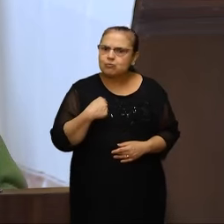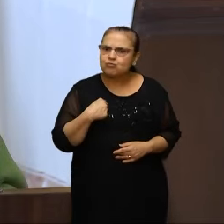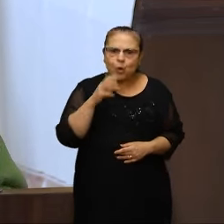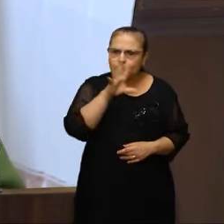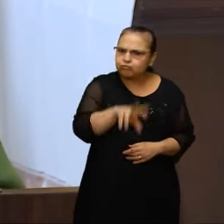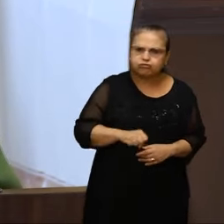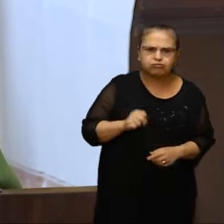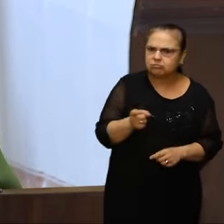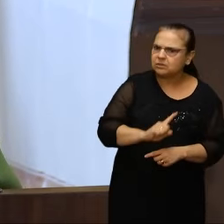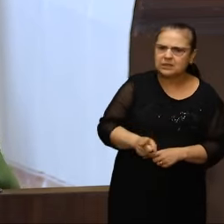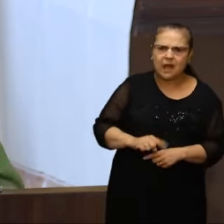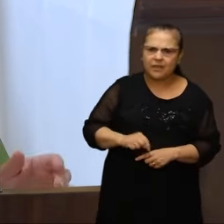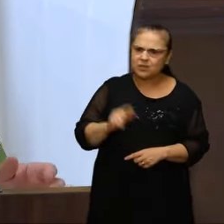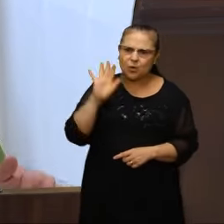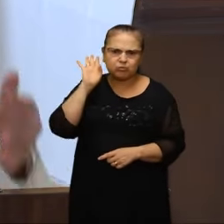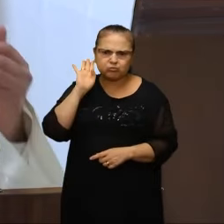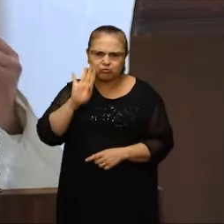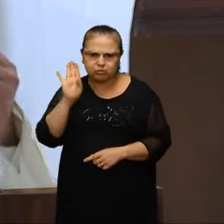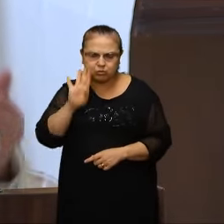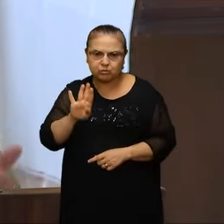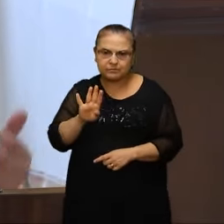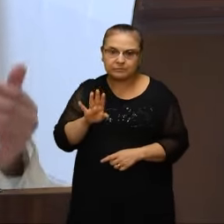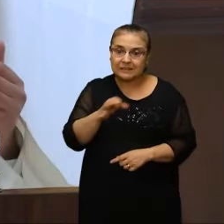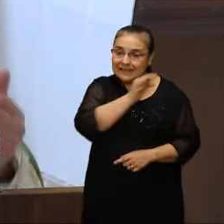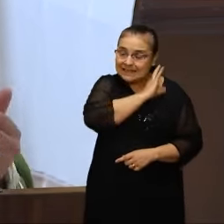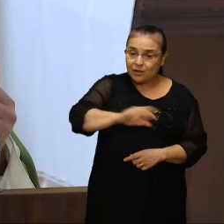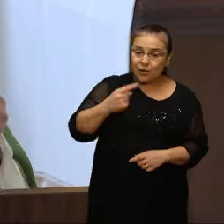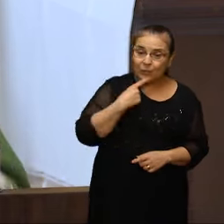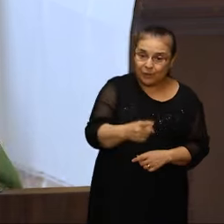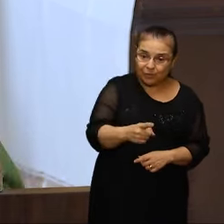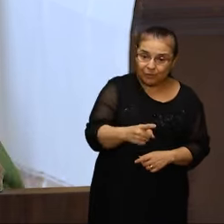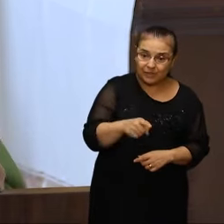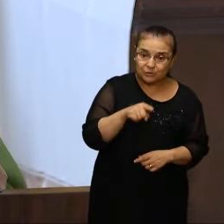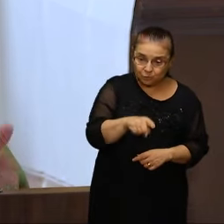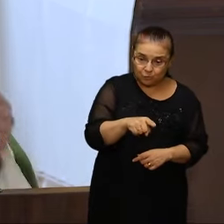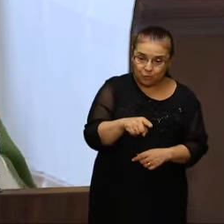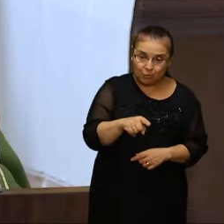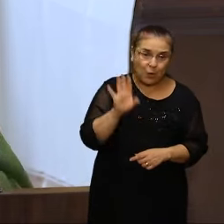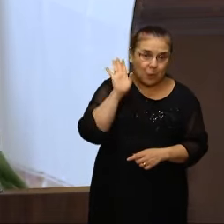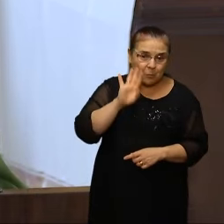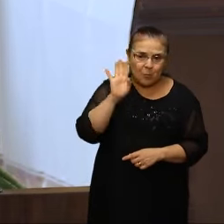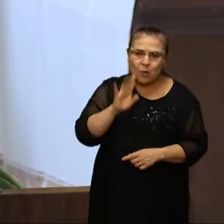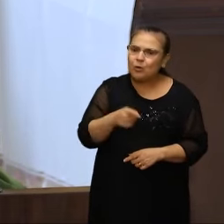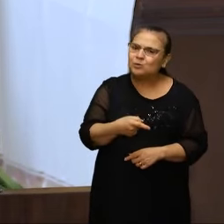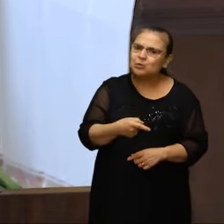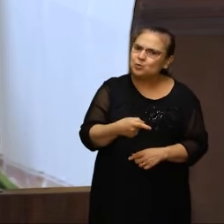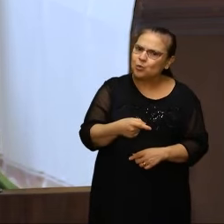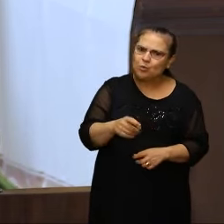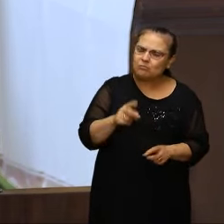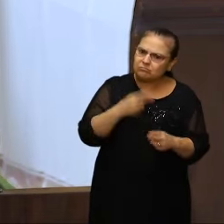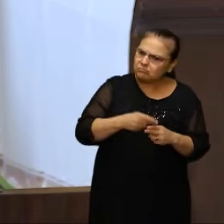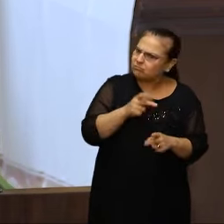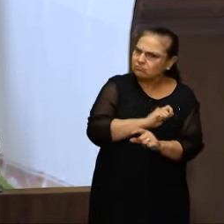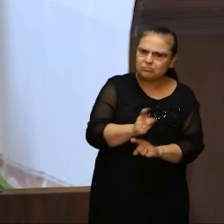nada que no es que sea impuro, y el Señor le dice, lo que Dios ha declarado puro, tú no lo llames impuro.